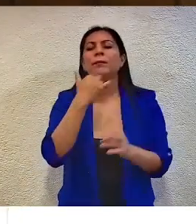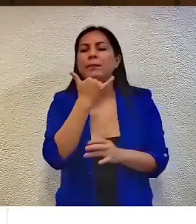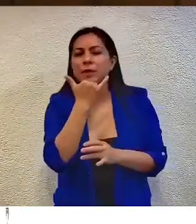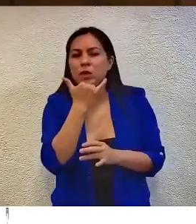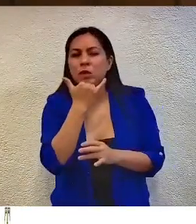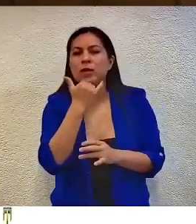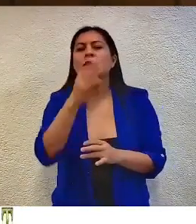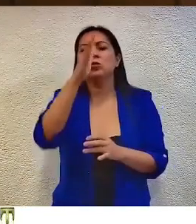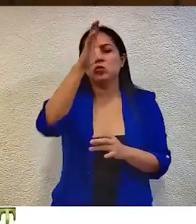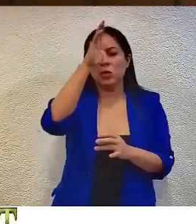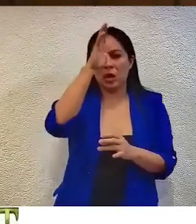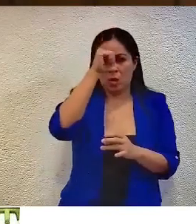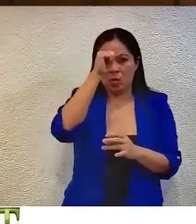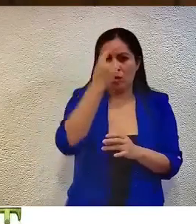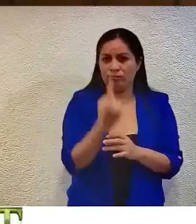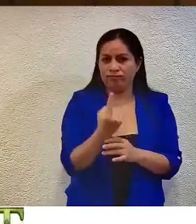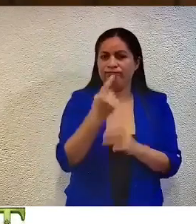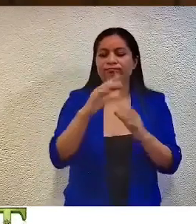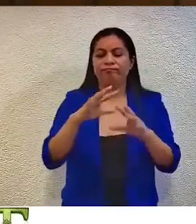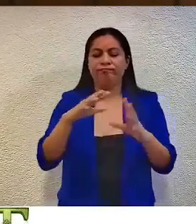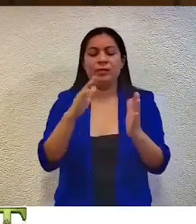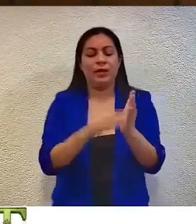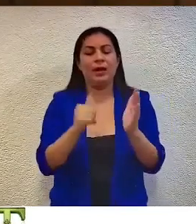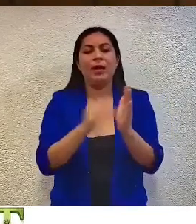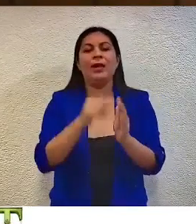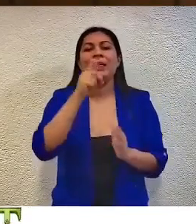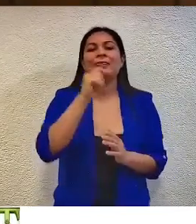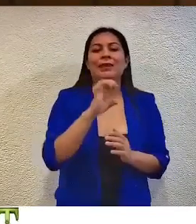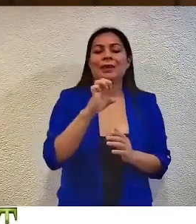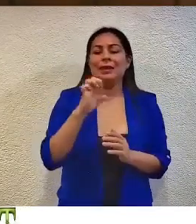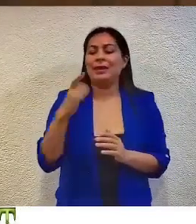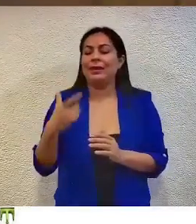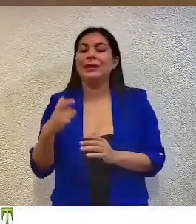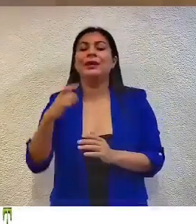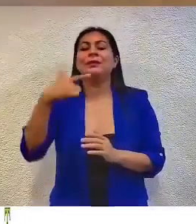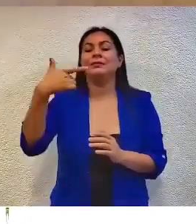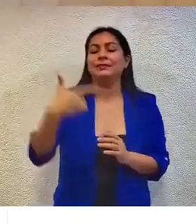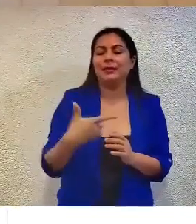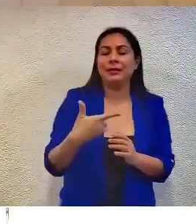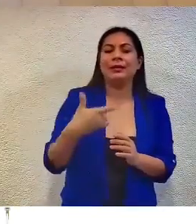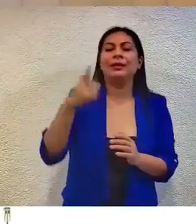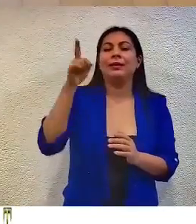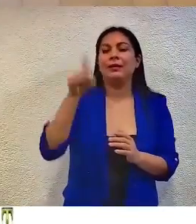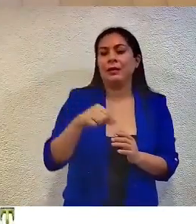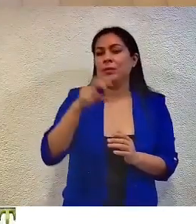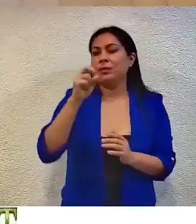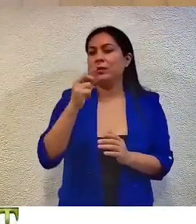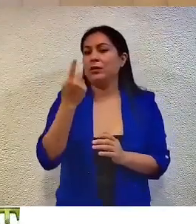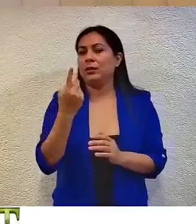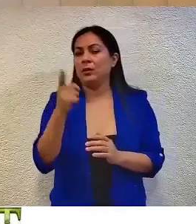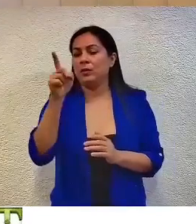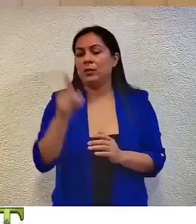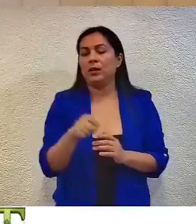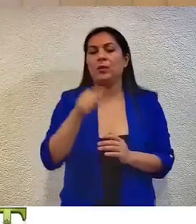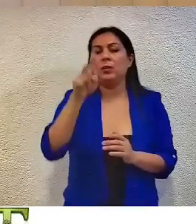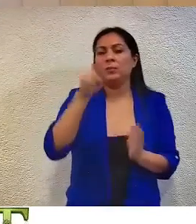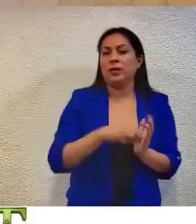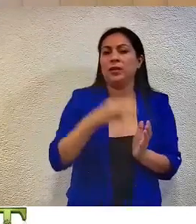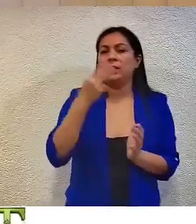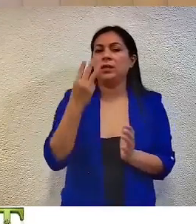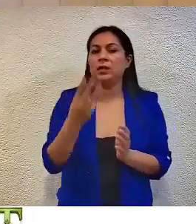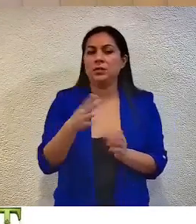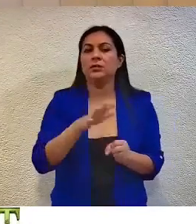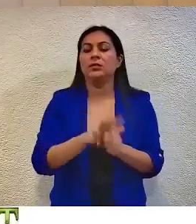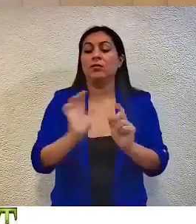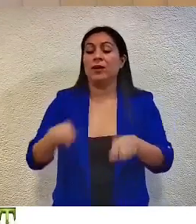es un acuerdo plenario relativo al expediente TEE/GEC, diagonal 31, diagonal 2023,